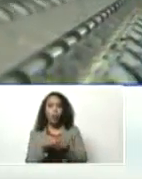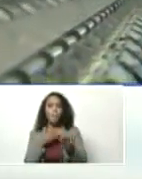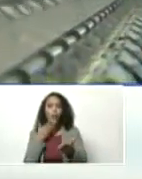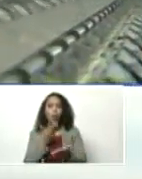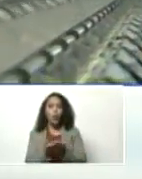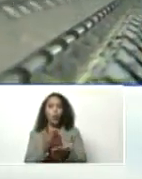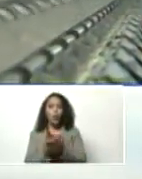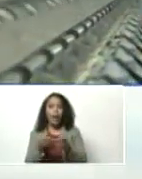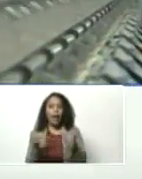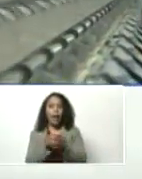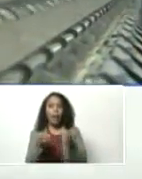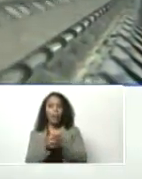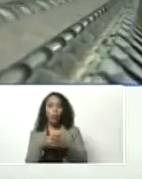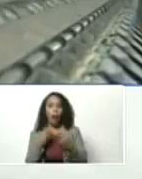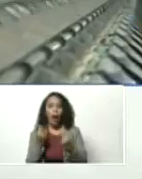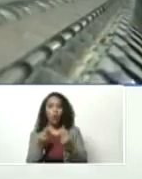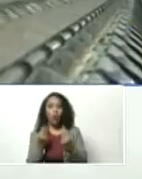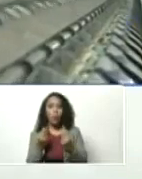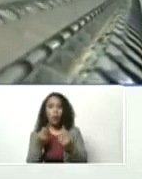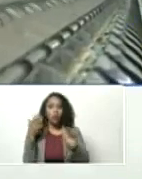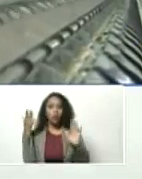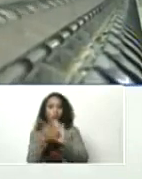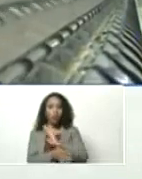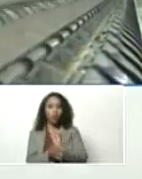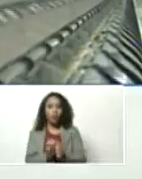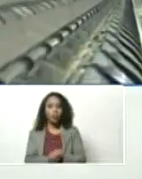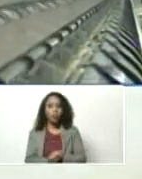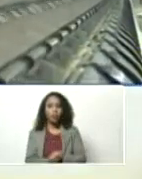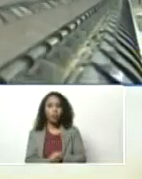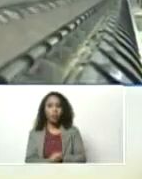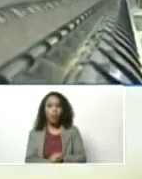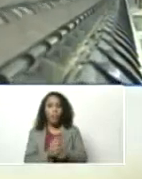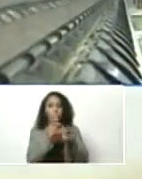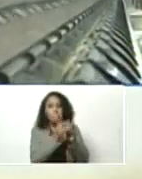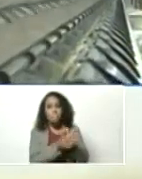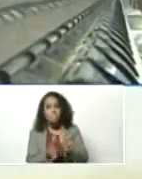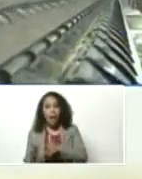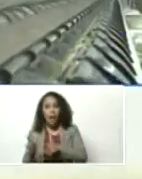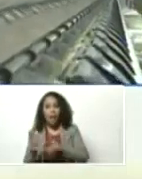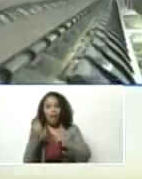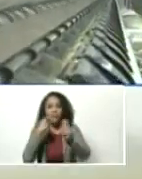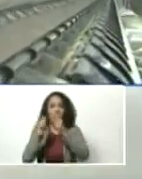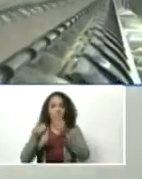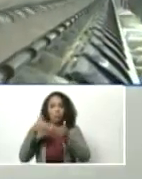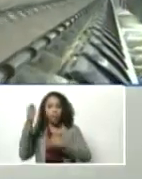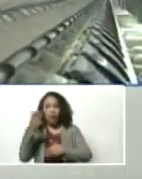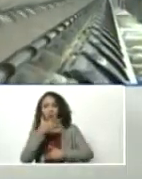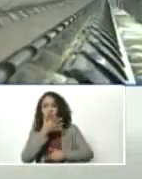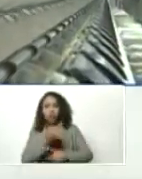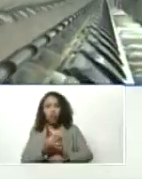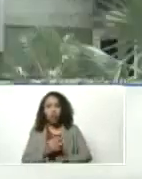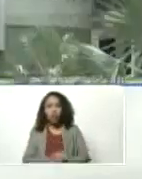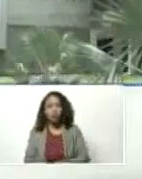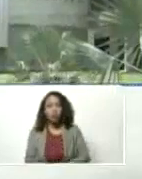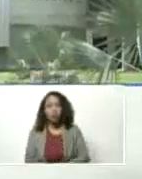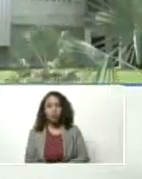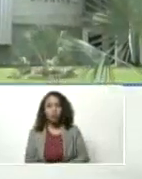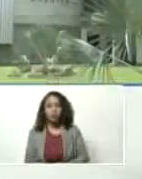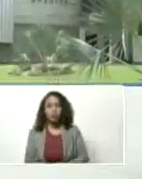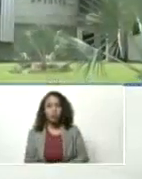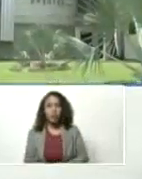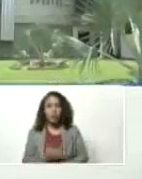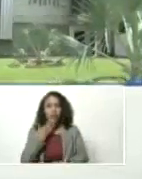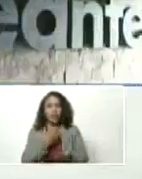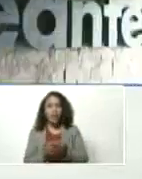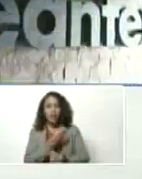propuesta del equipo económico sobre el plan Exporta Fácil, por favor. Gracias, presidente.